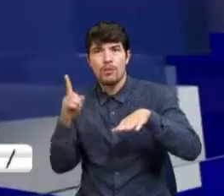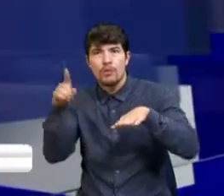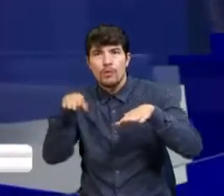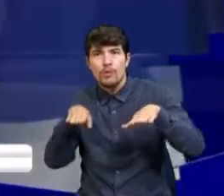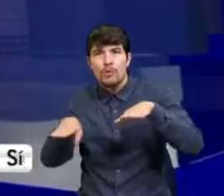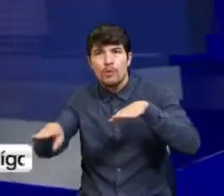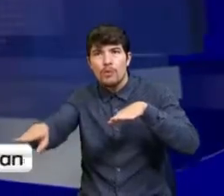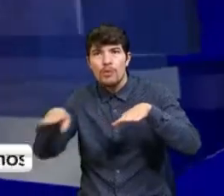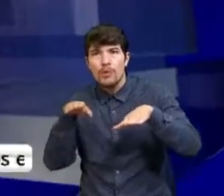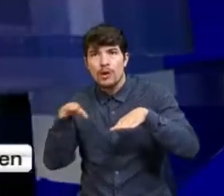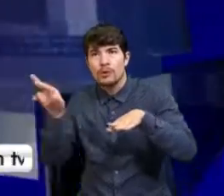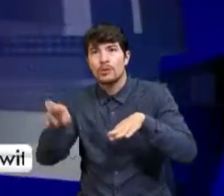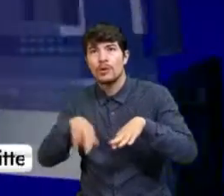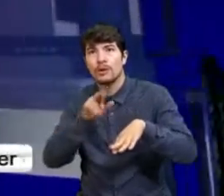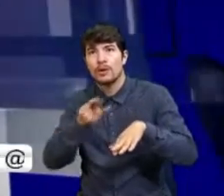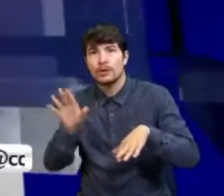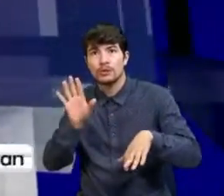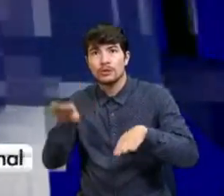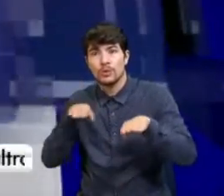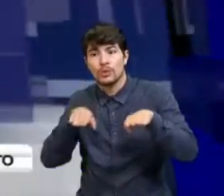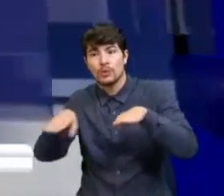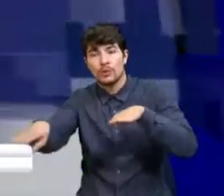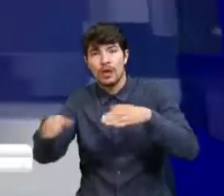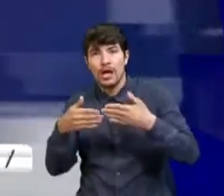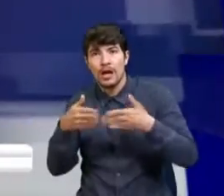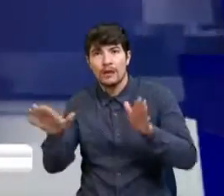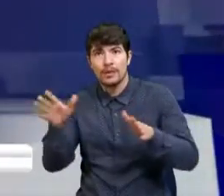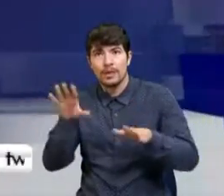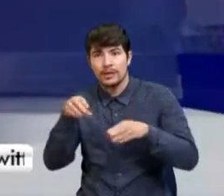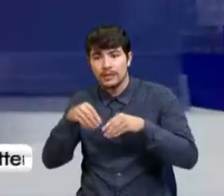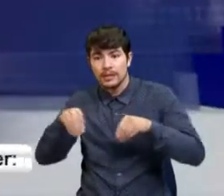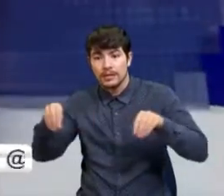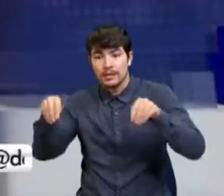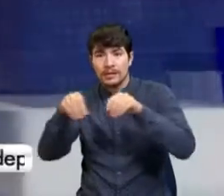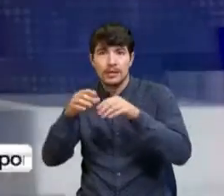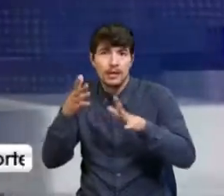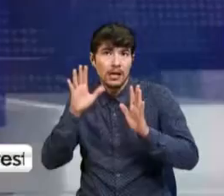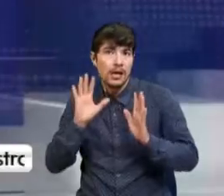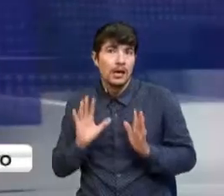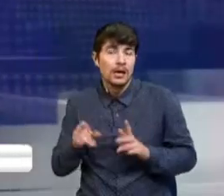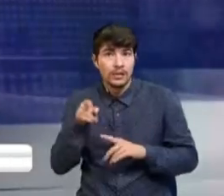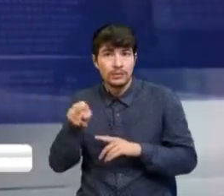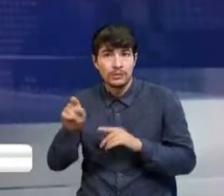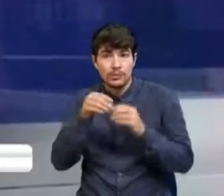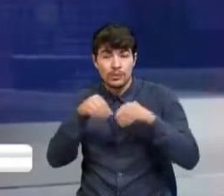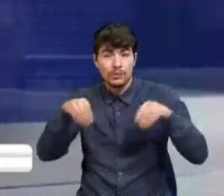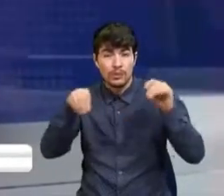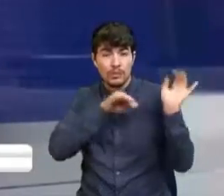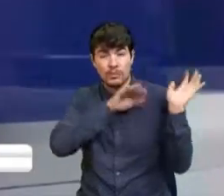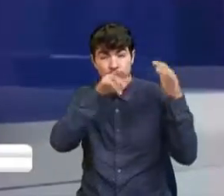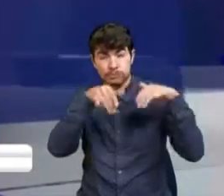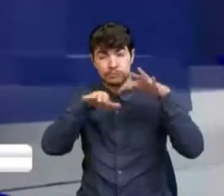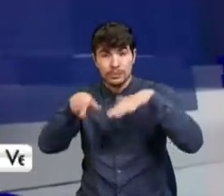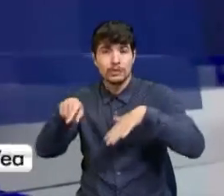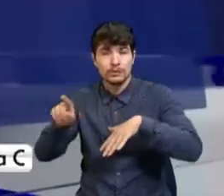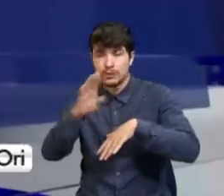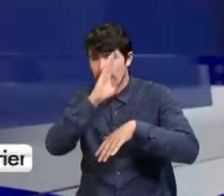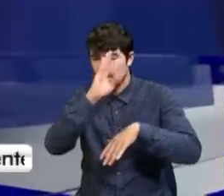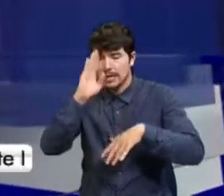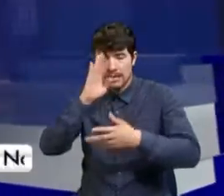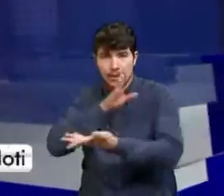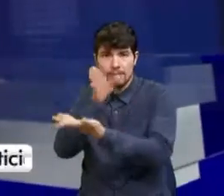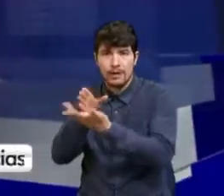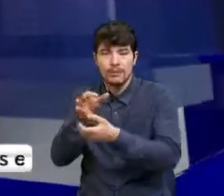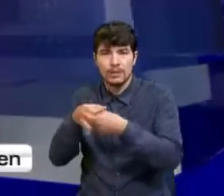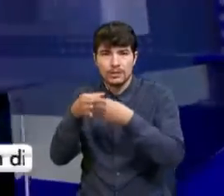carril y restringido. Este paso se habilitó en medio de la tierra y pues este derrumbe que se presenta allí en la vía entre San Gil y el municipio de